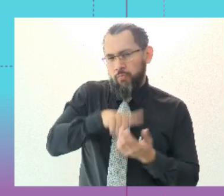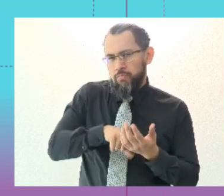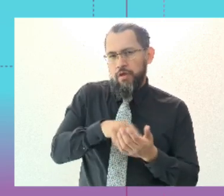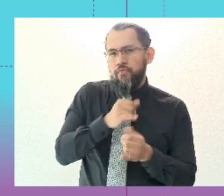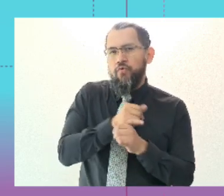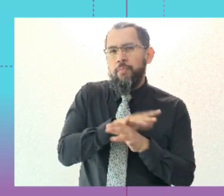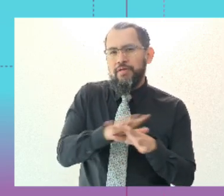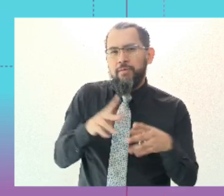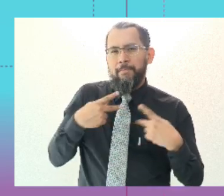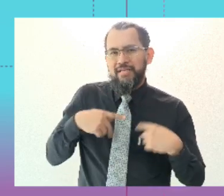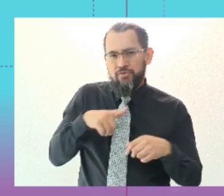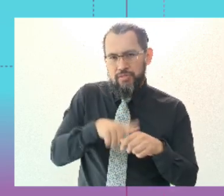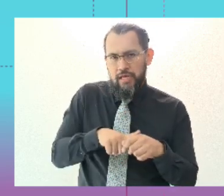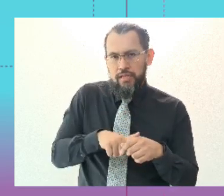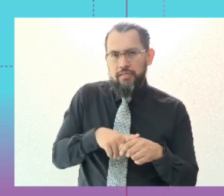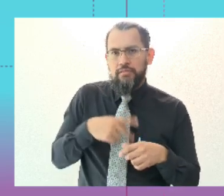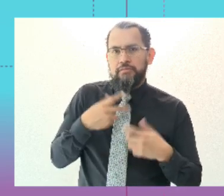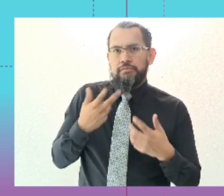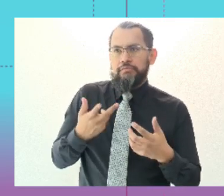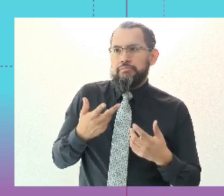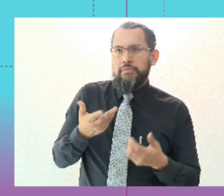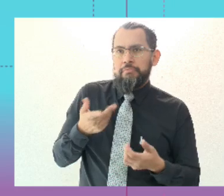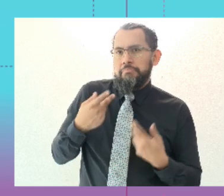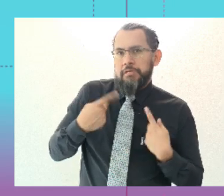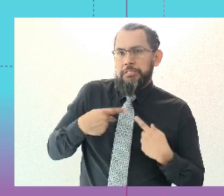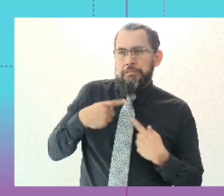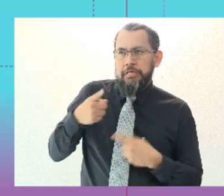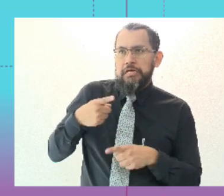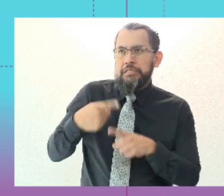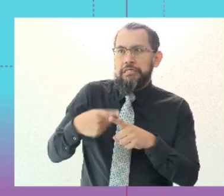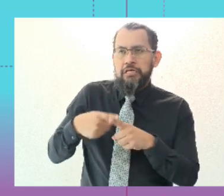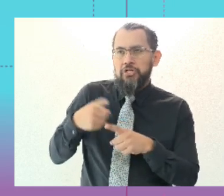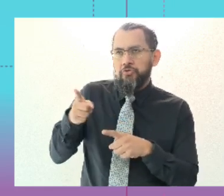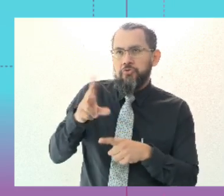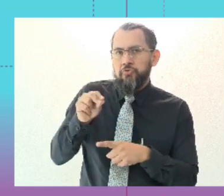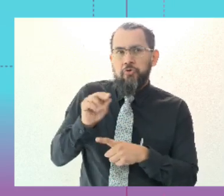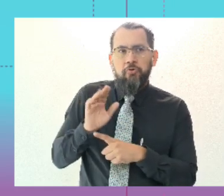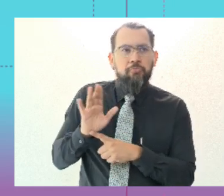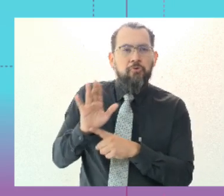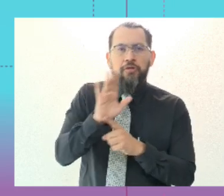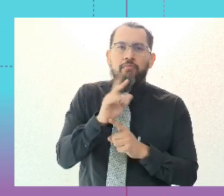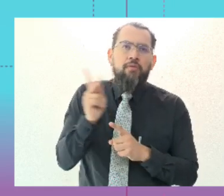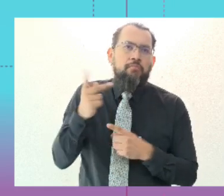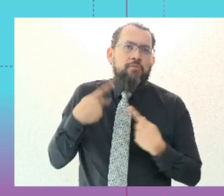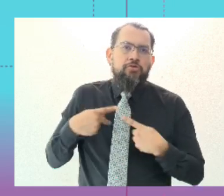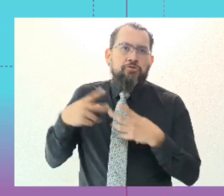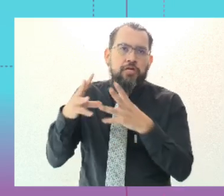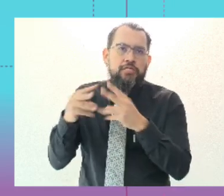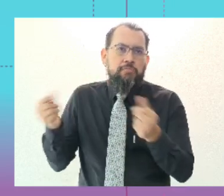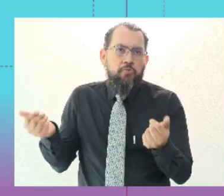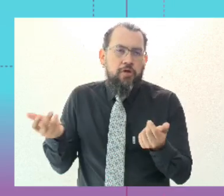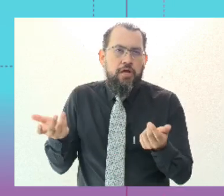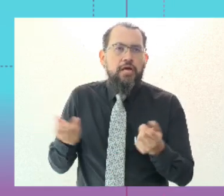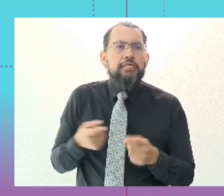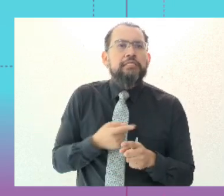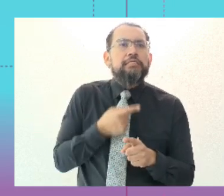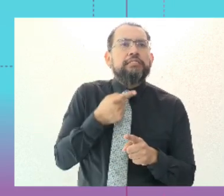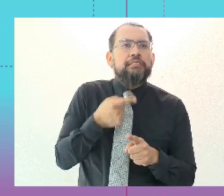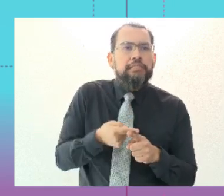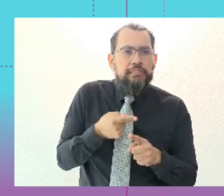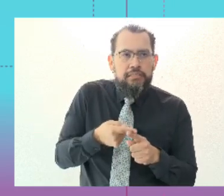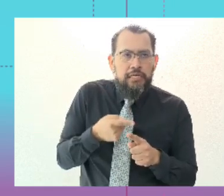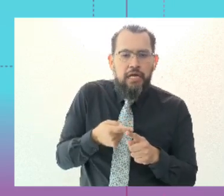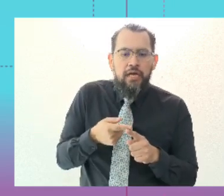personales sin que el titular pueda siquiera participar, porque es la persona que está desaparecida. ¿Quién tiene la